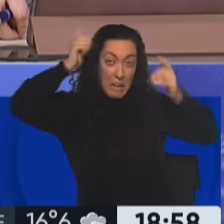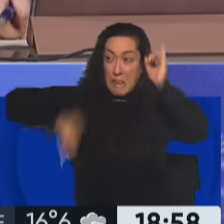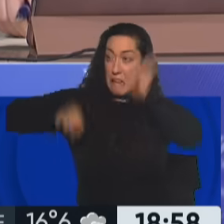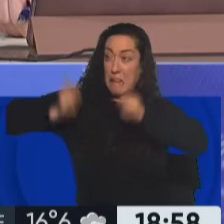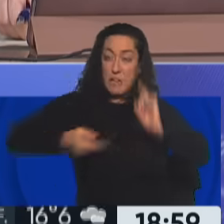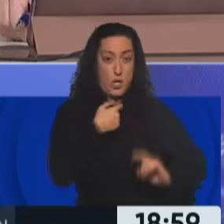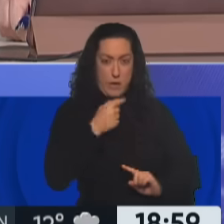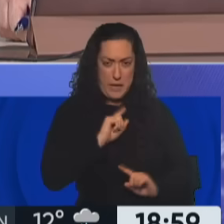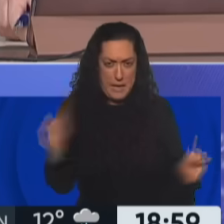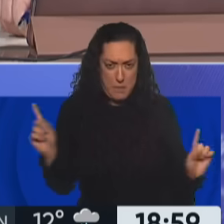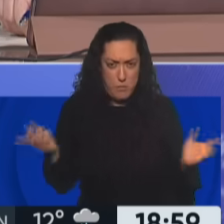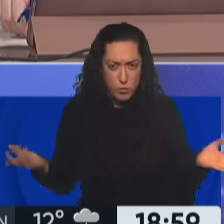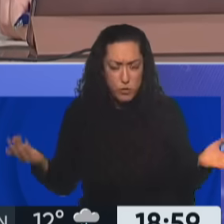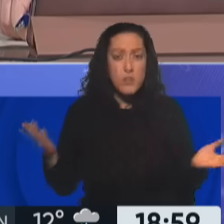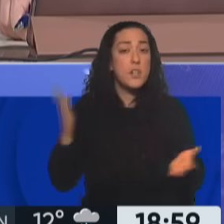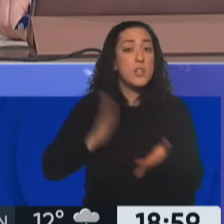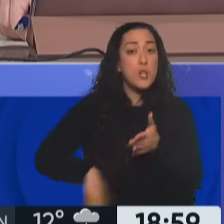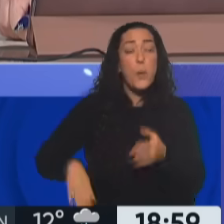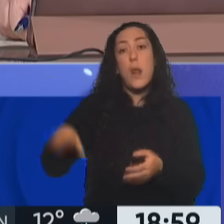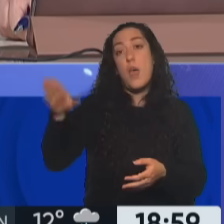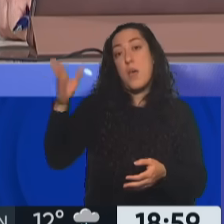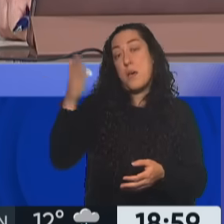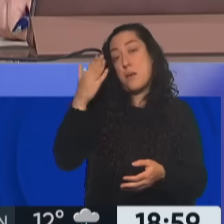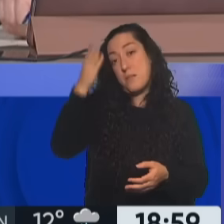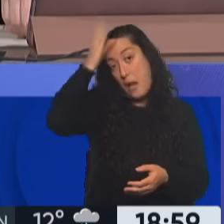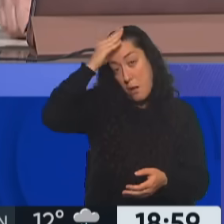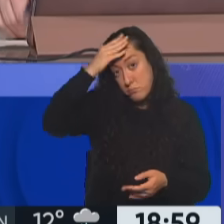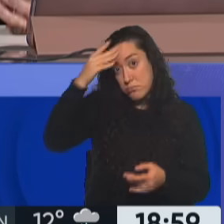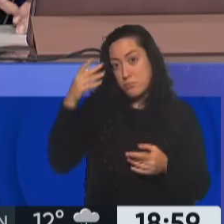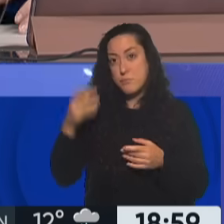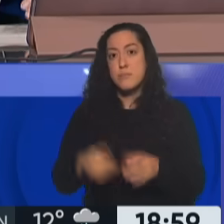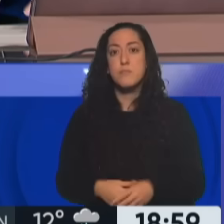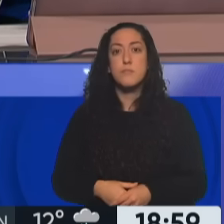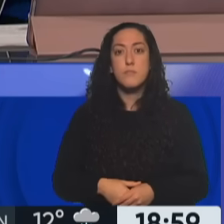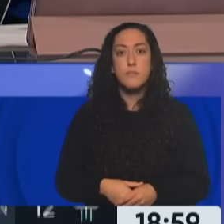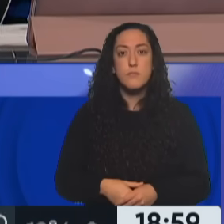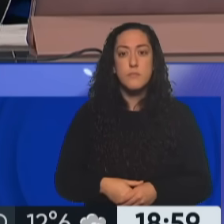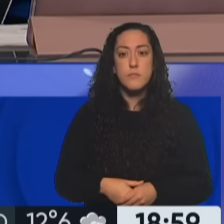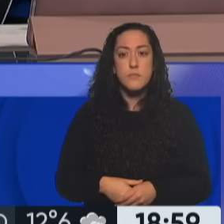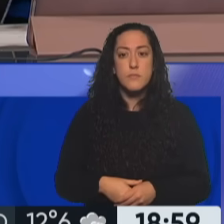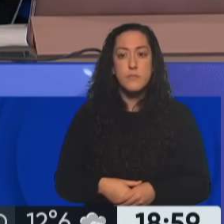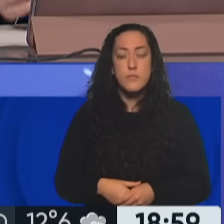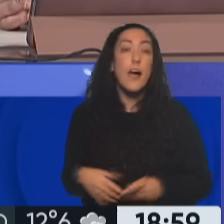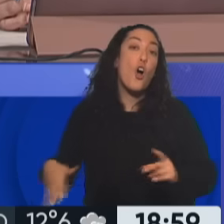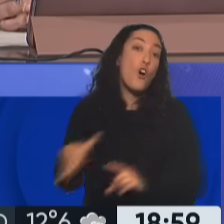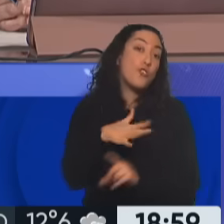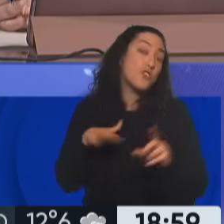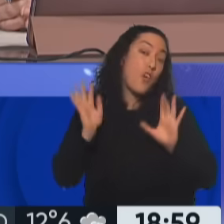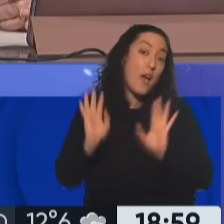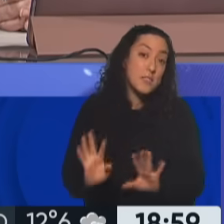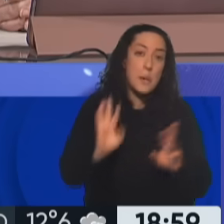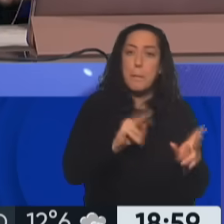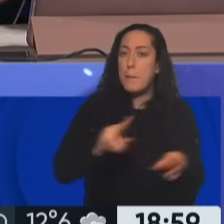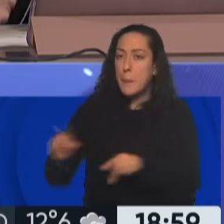relación, o claramente se tomó en relación al presidente de Estados Unidos, ¿no? Es decir, que se da en ese contexto una agenda que